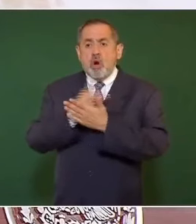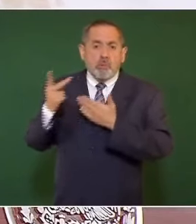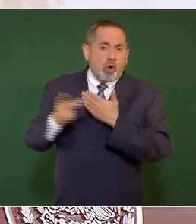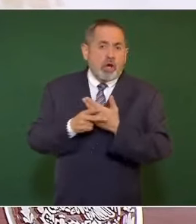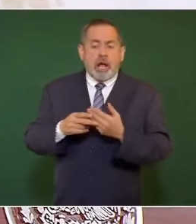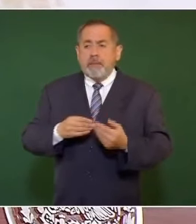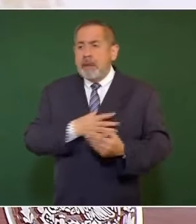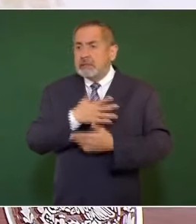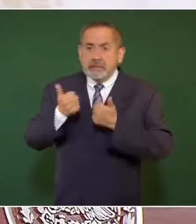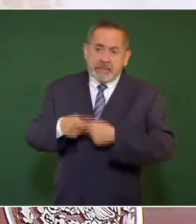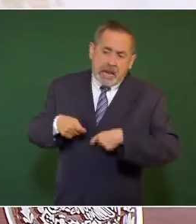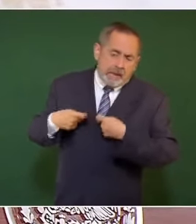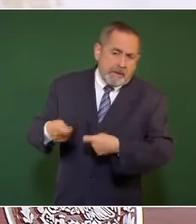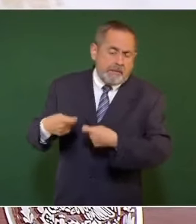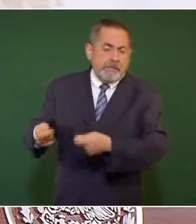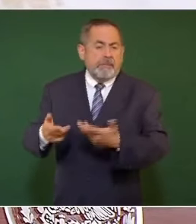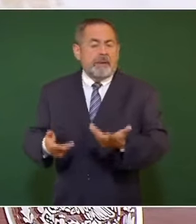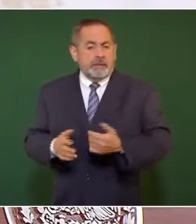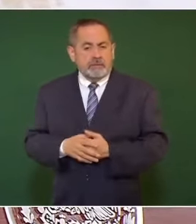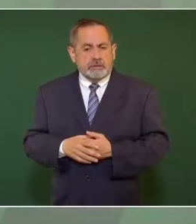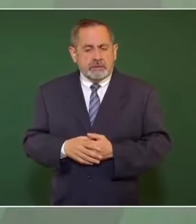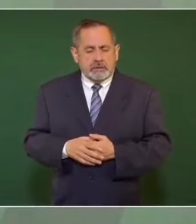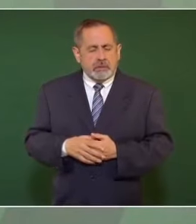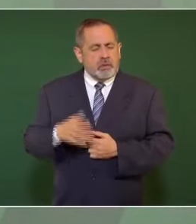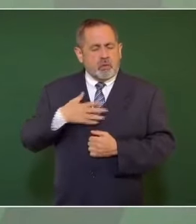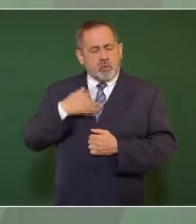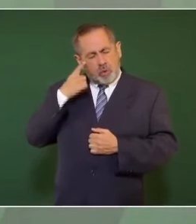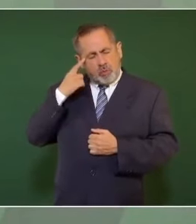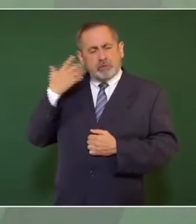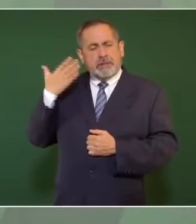bienestar. La fórmula nuestra